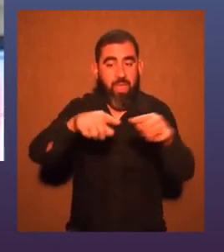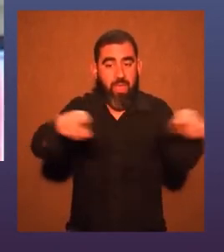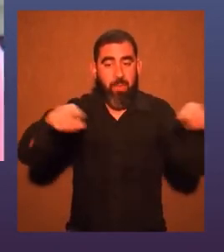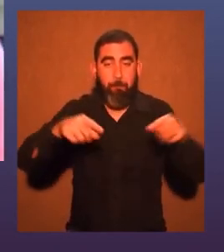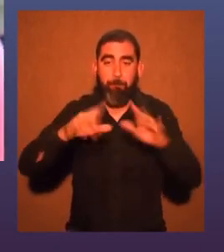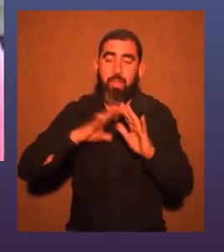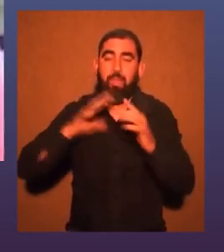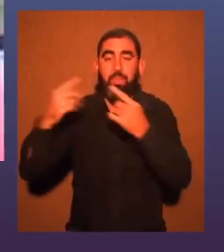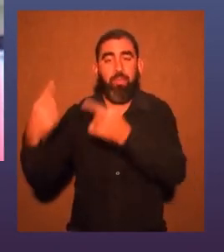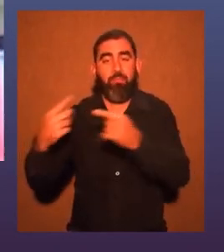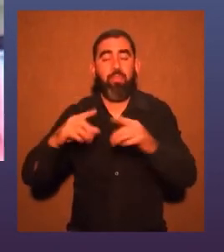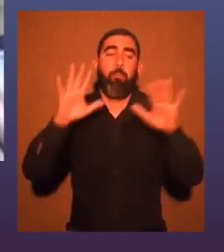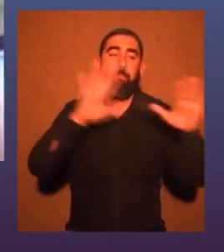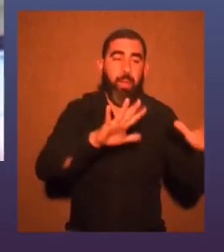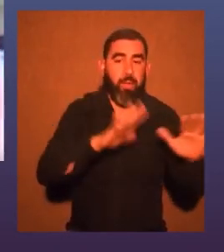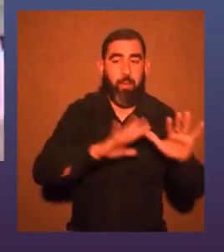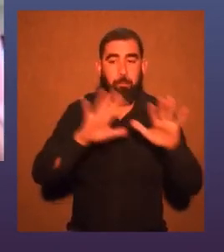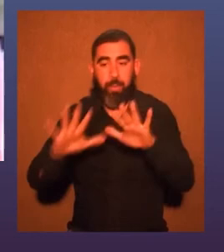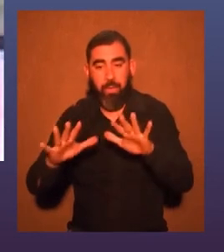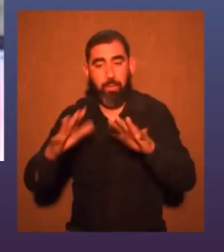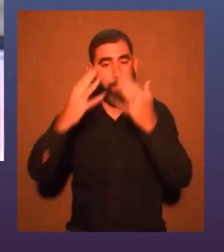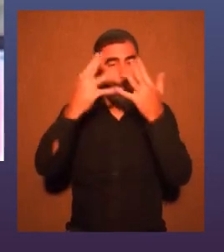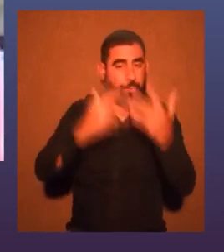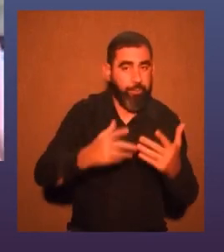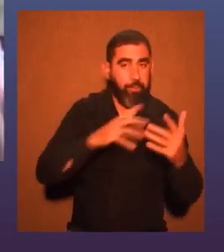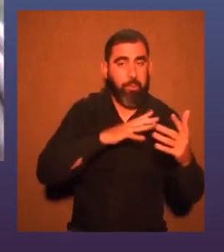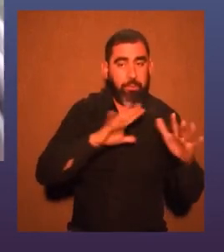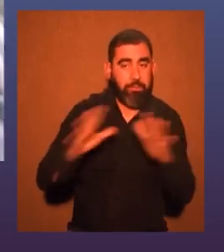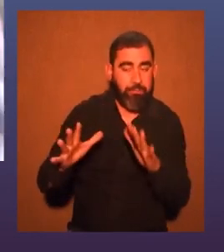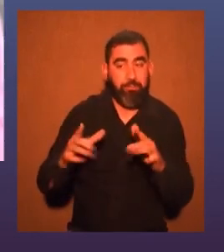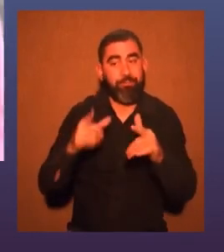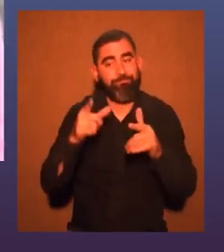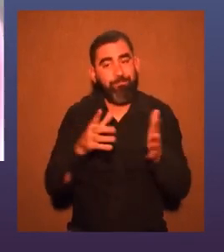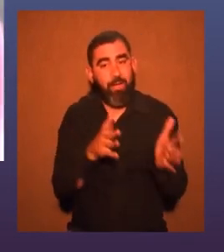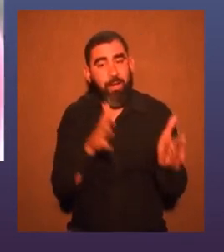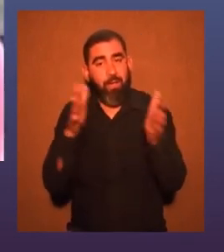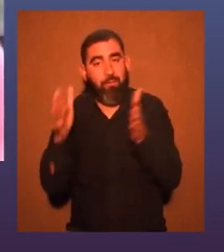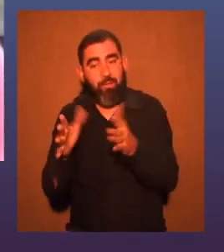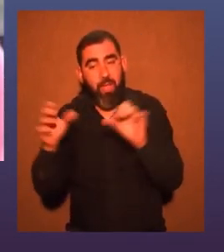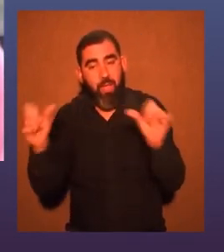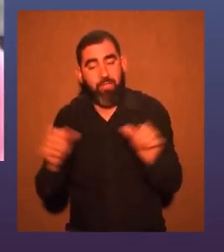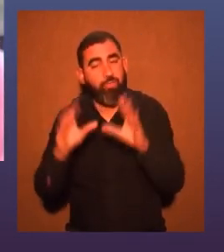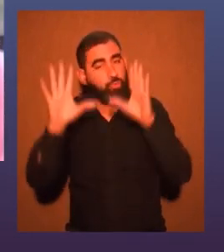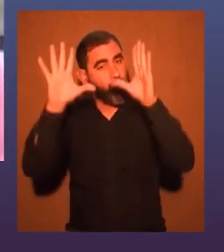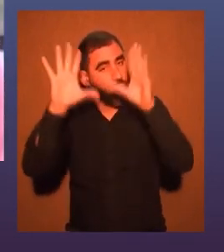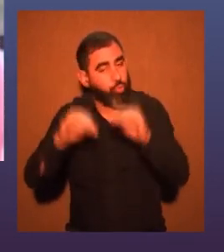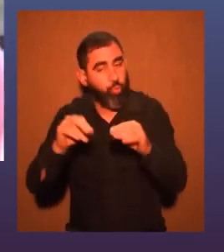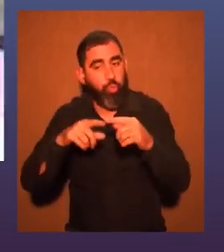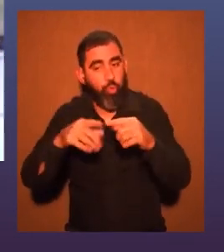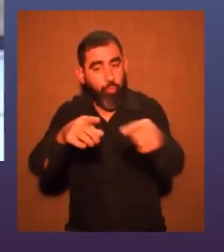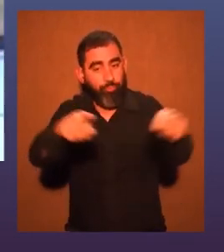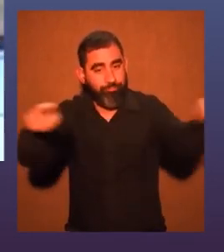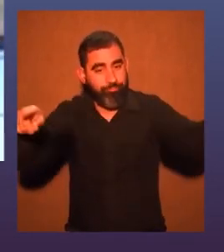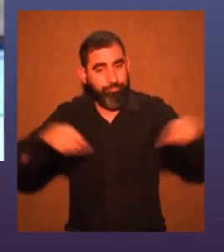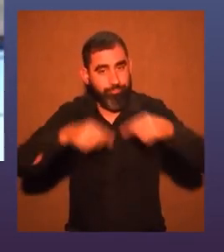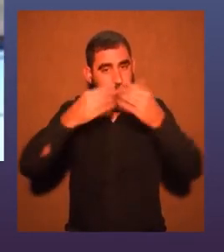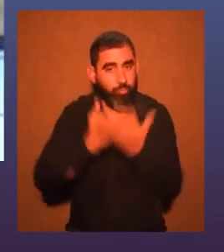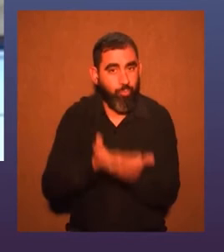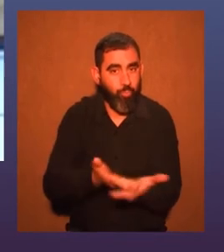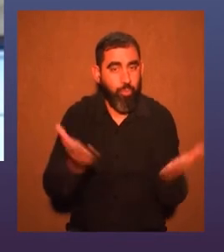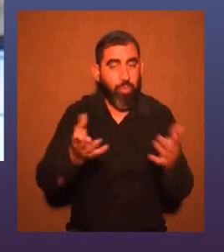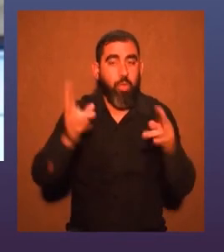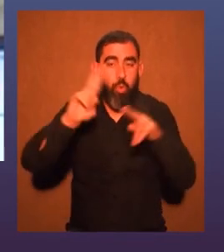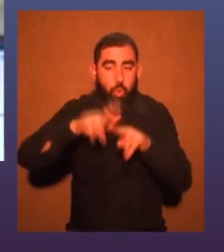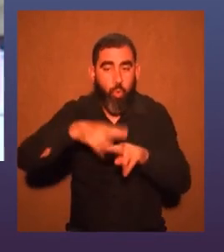otro, entonces hay que estar parando, ajustando, y bueno, ahí viene la fase de llevar todo al escenario. Y hay que